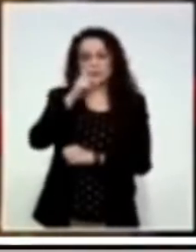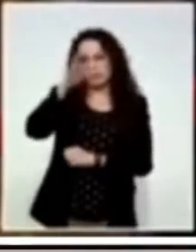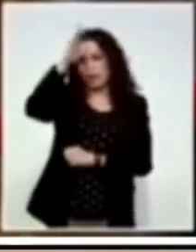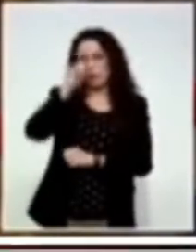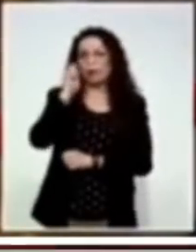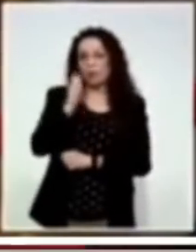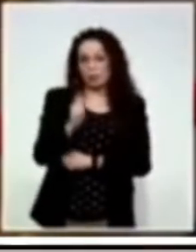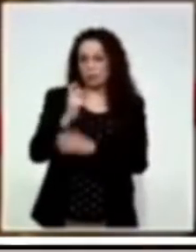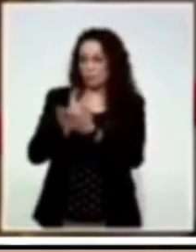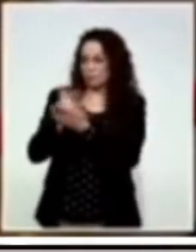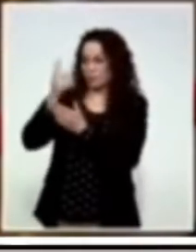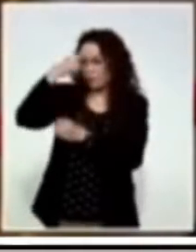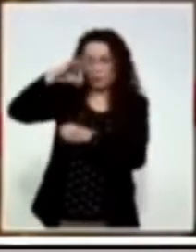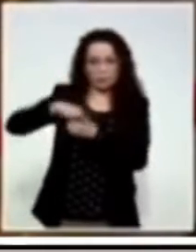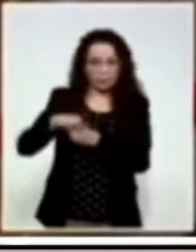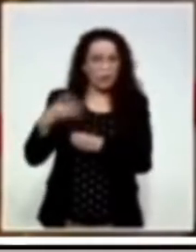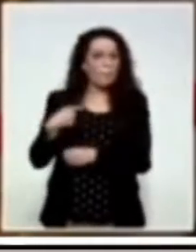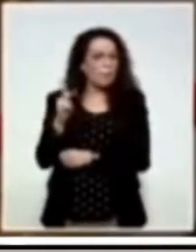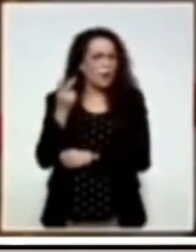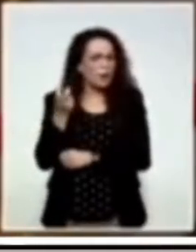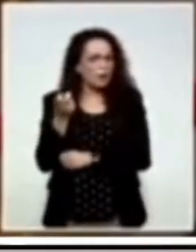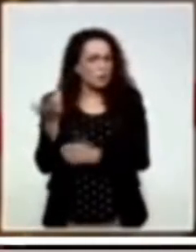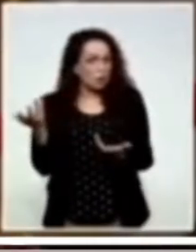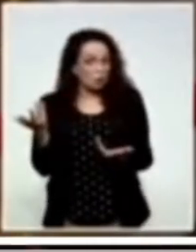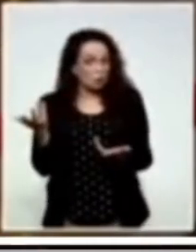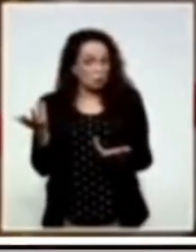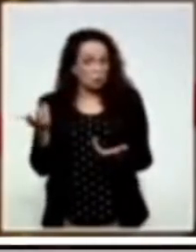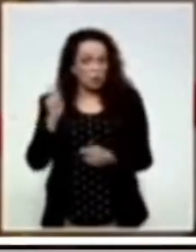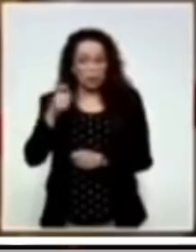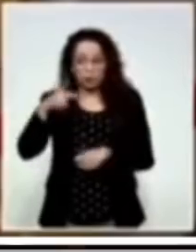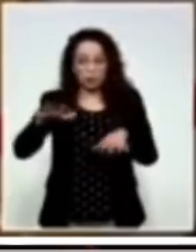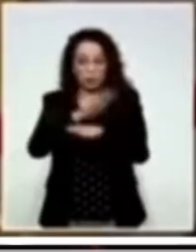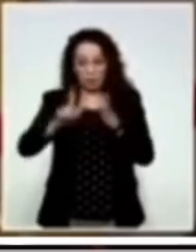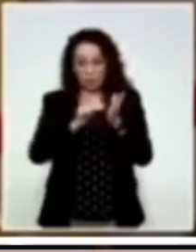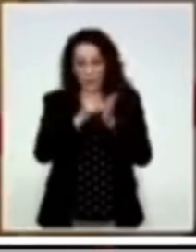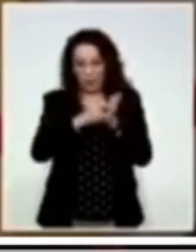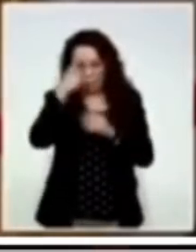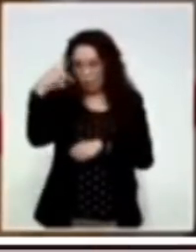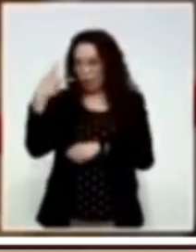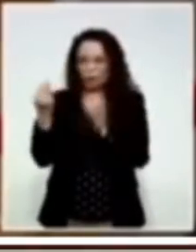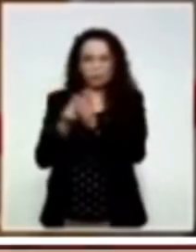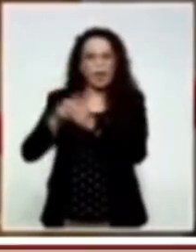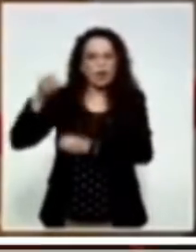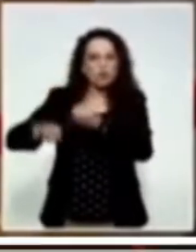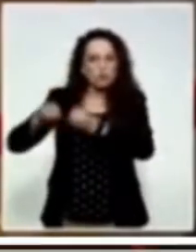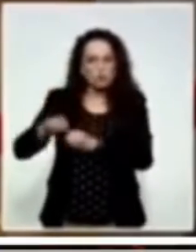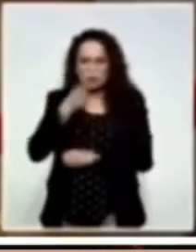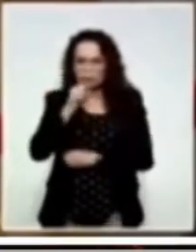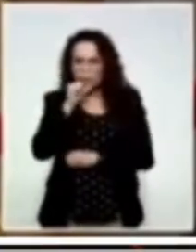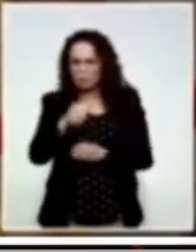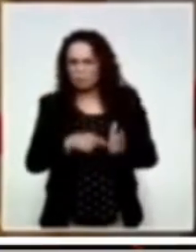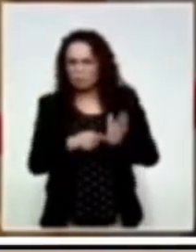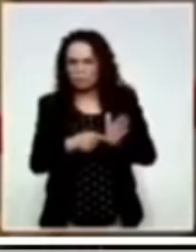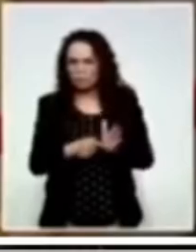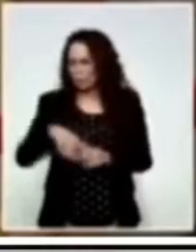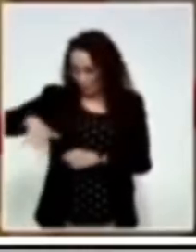la mayoría calificada. Sin embargo, eso no apareció en la reforma judicial que ustedes platicaron con el Senado de la República. Y ya lo